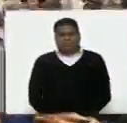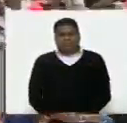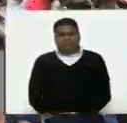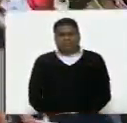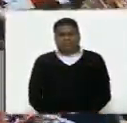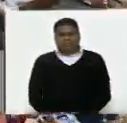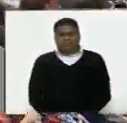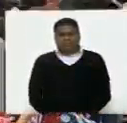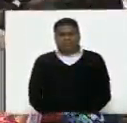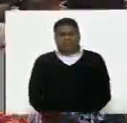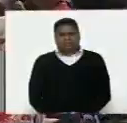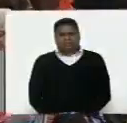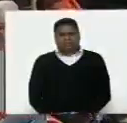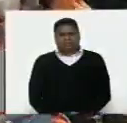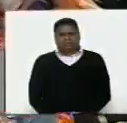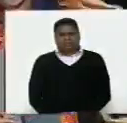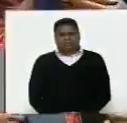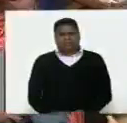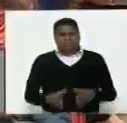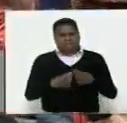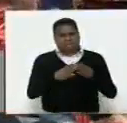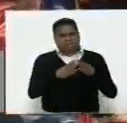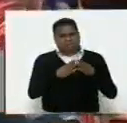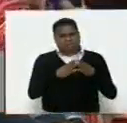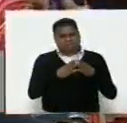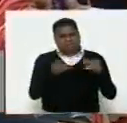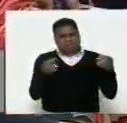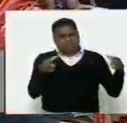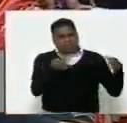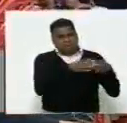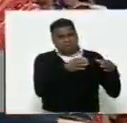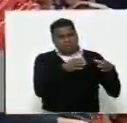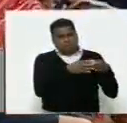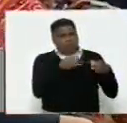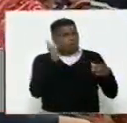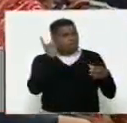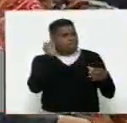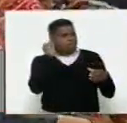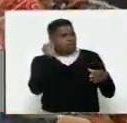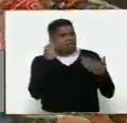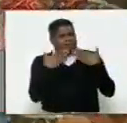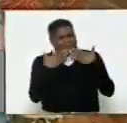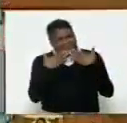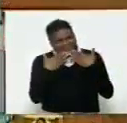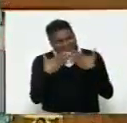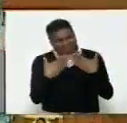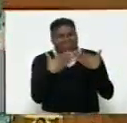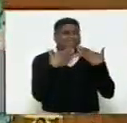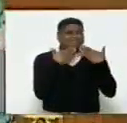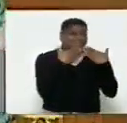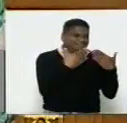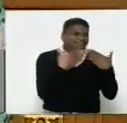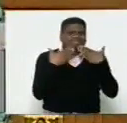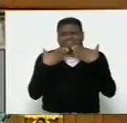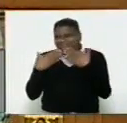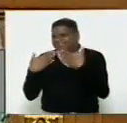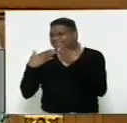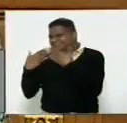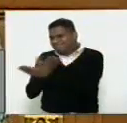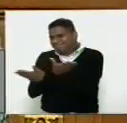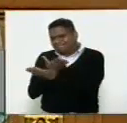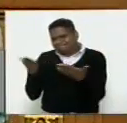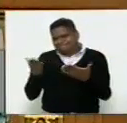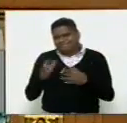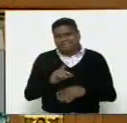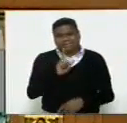Bueno, a todo el movimiento de mujeres mi agradecimiento, a mi